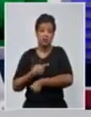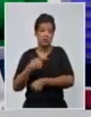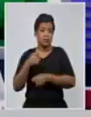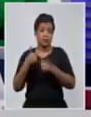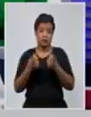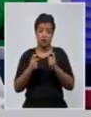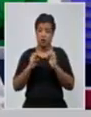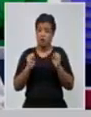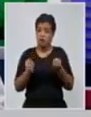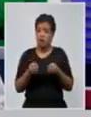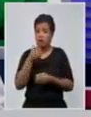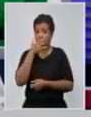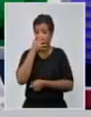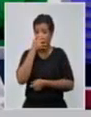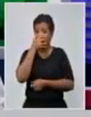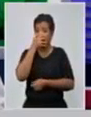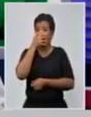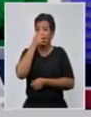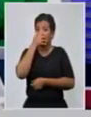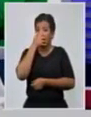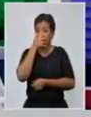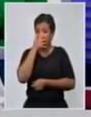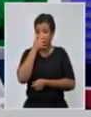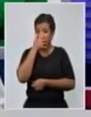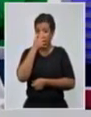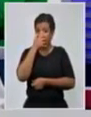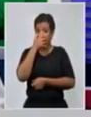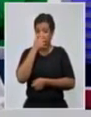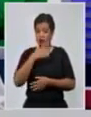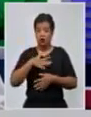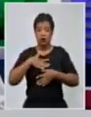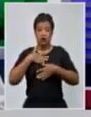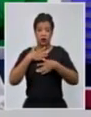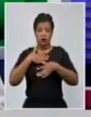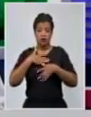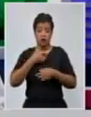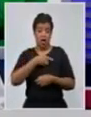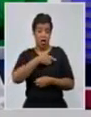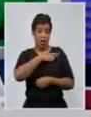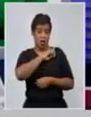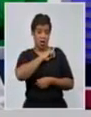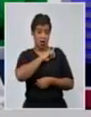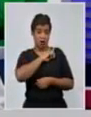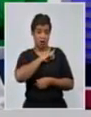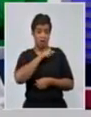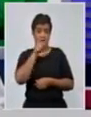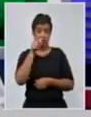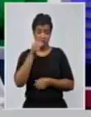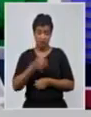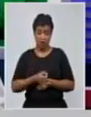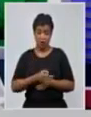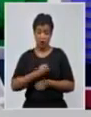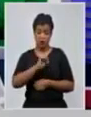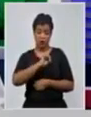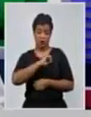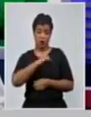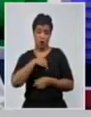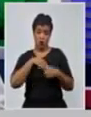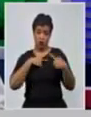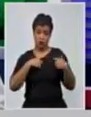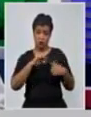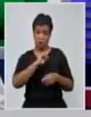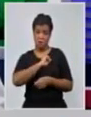fue necesario ventilarlo y el día de ayer hace una parada cardíaca en